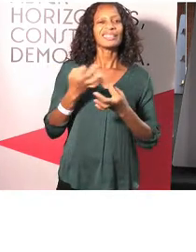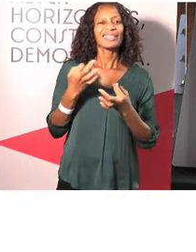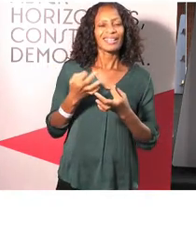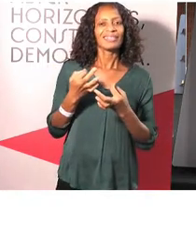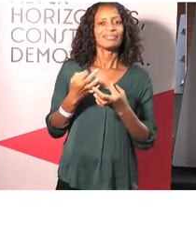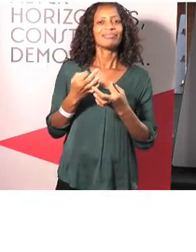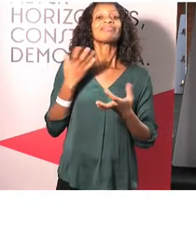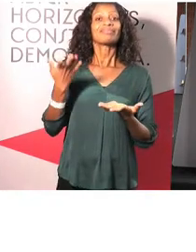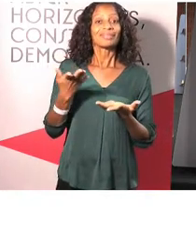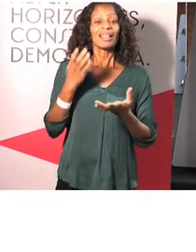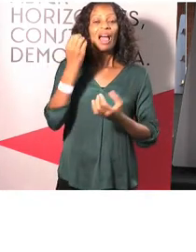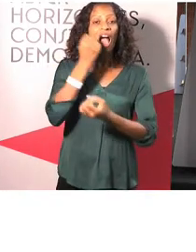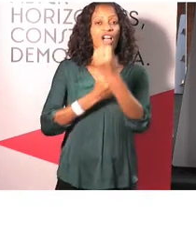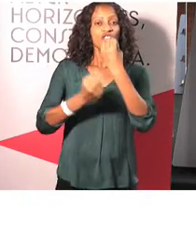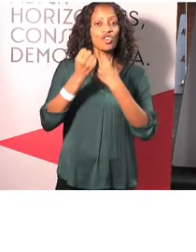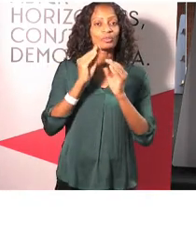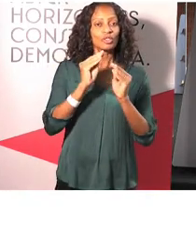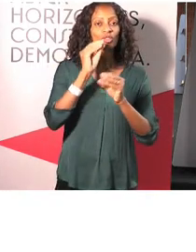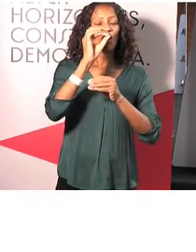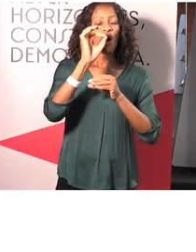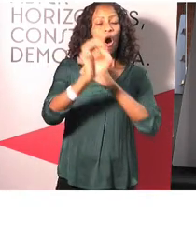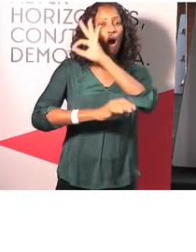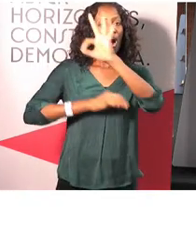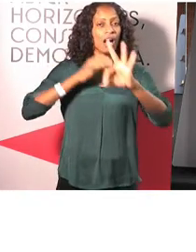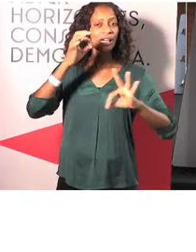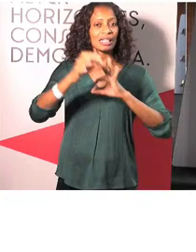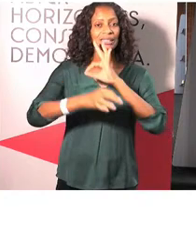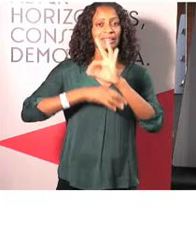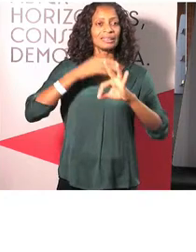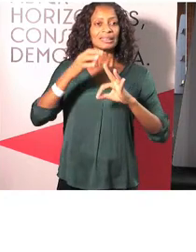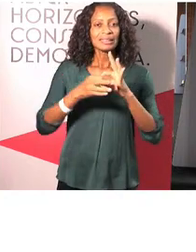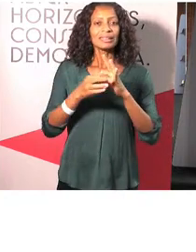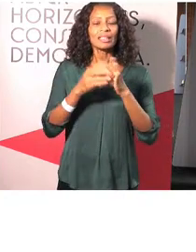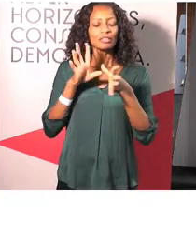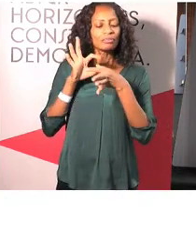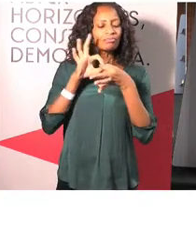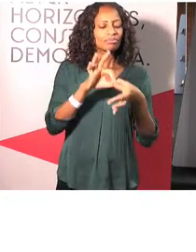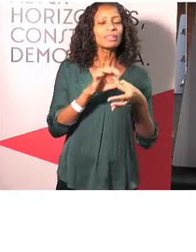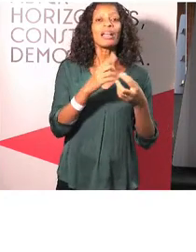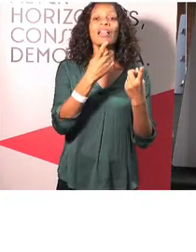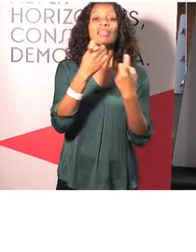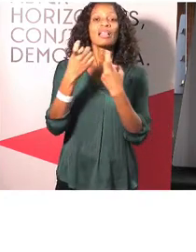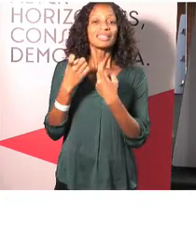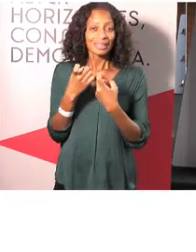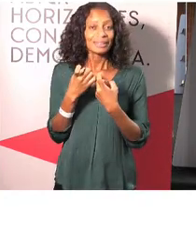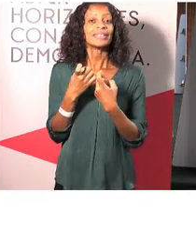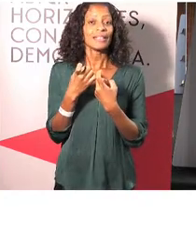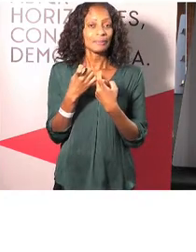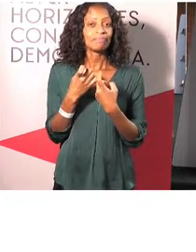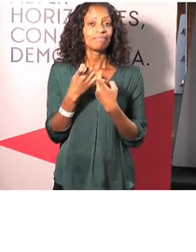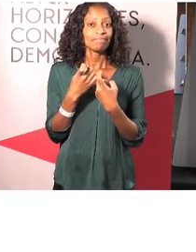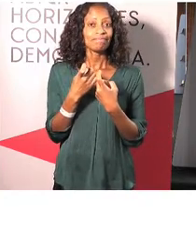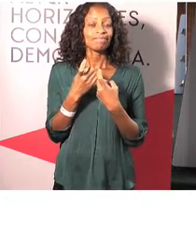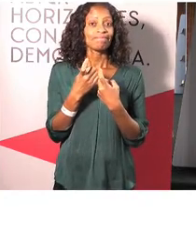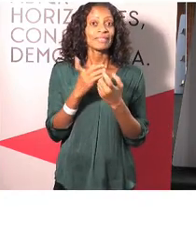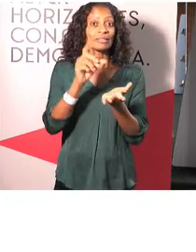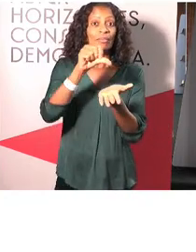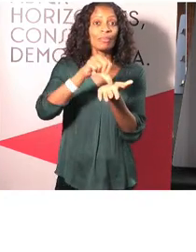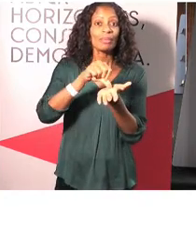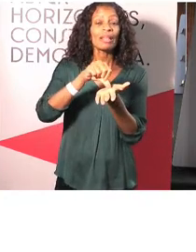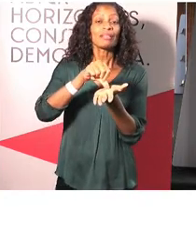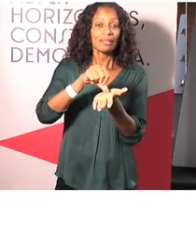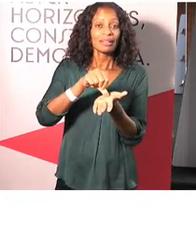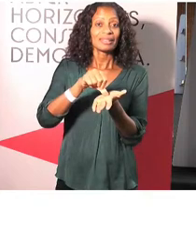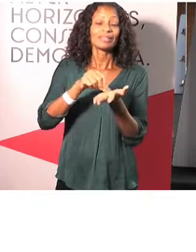economía esté en torno a la provisión social de necesidades y poner la vida en el centro, también de Gaudí, de disfrutar